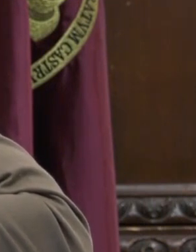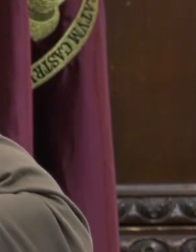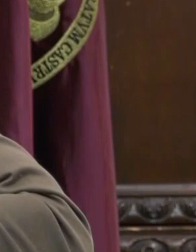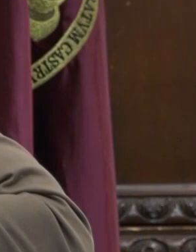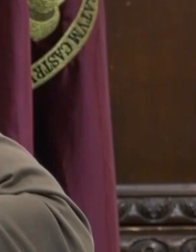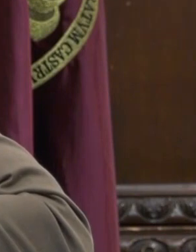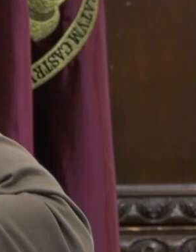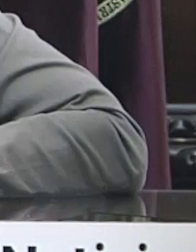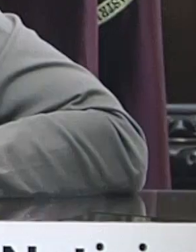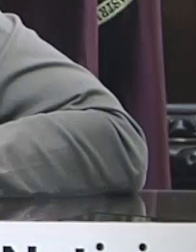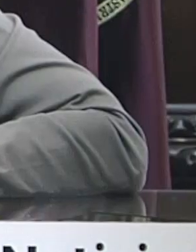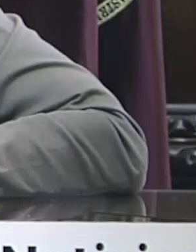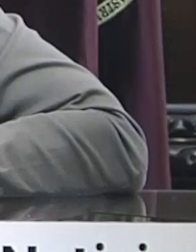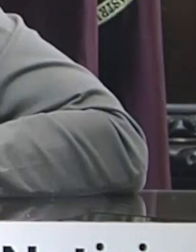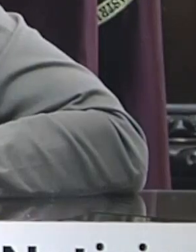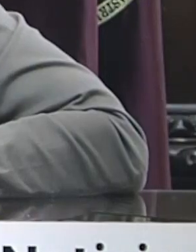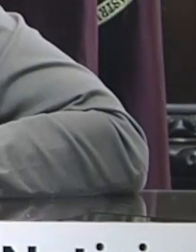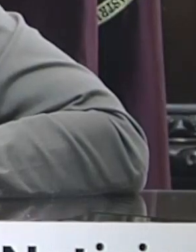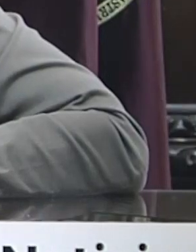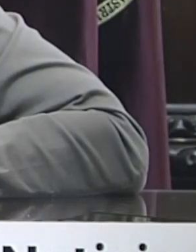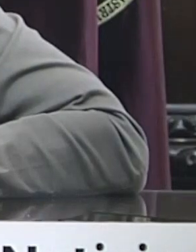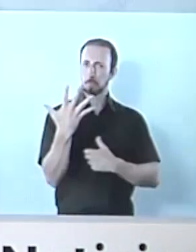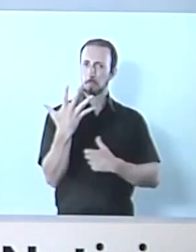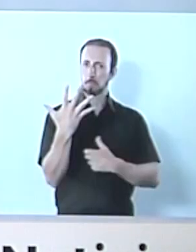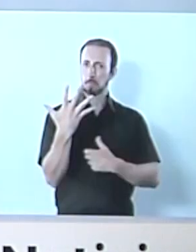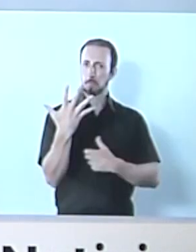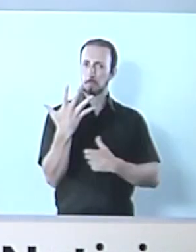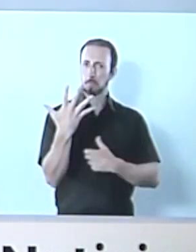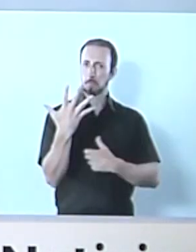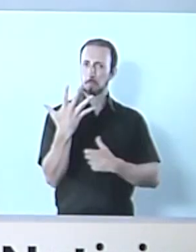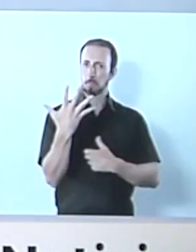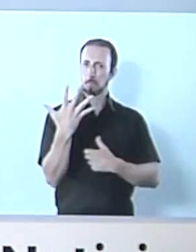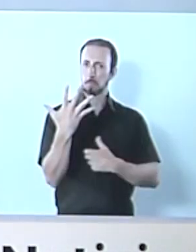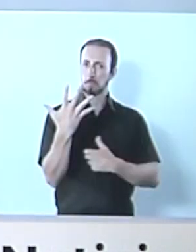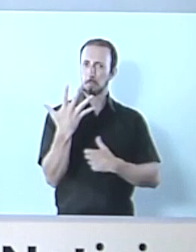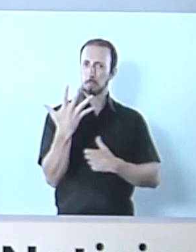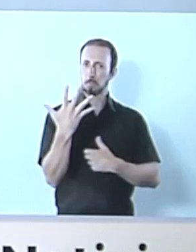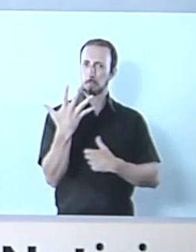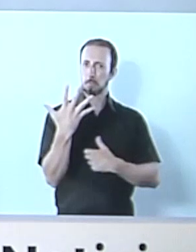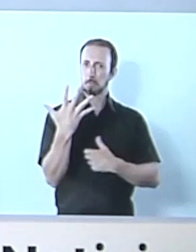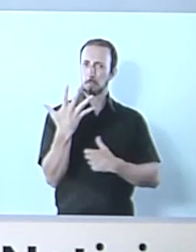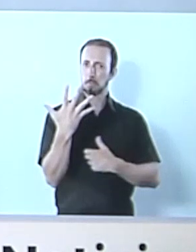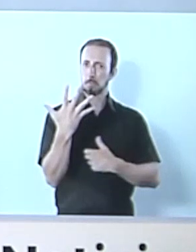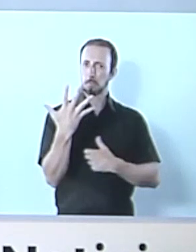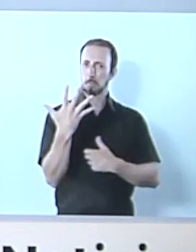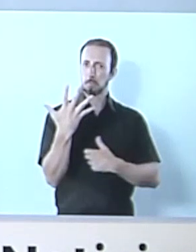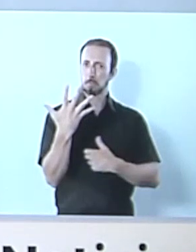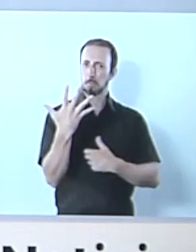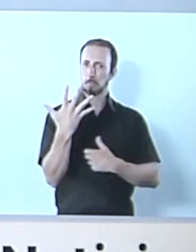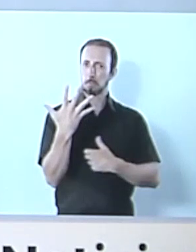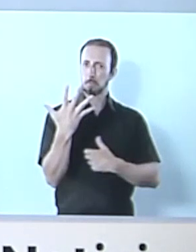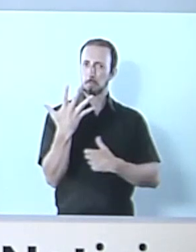atención ordinaria Pues precisamente el presidente regional Fernando López miras que ha intervenido hoy durante el debate de estado de la